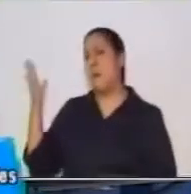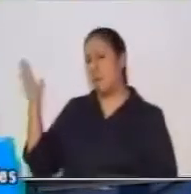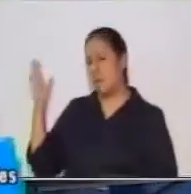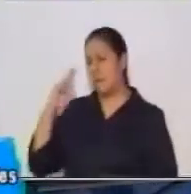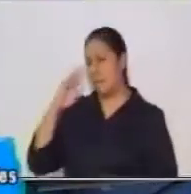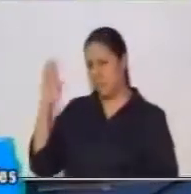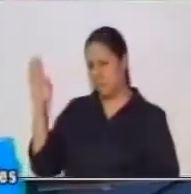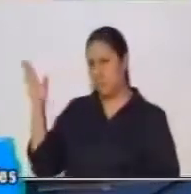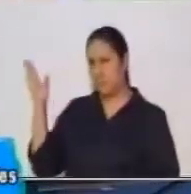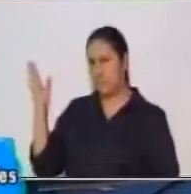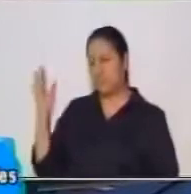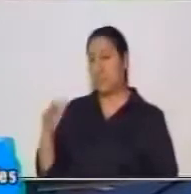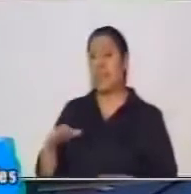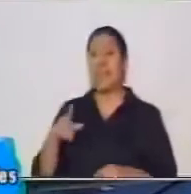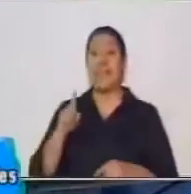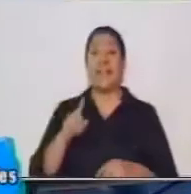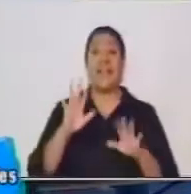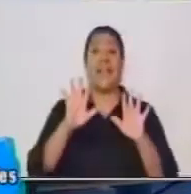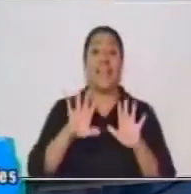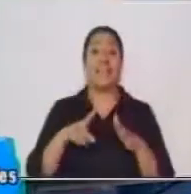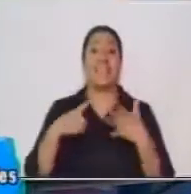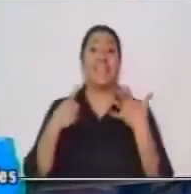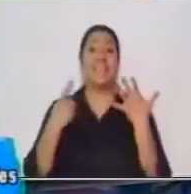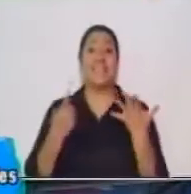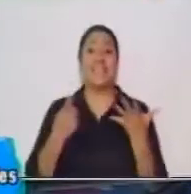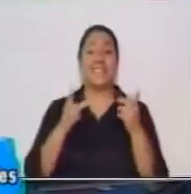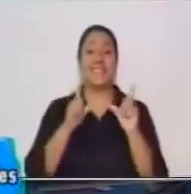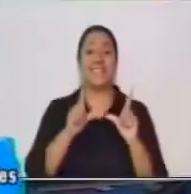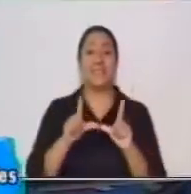observar 16 cuadritos.